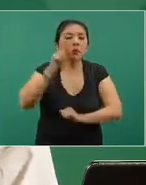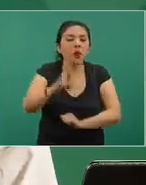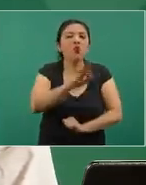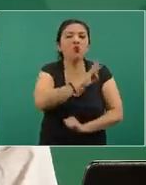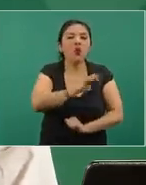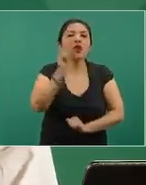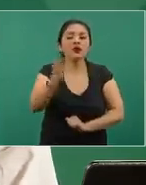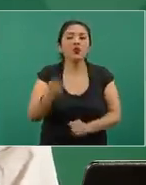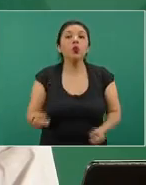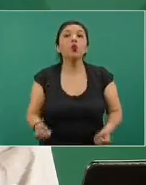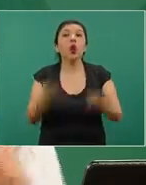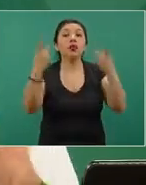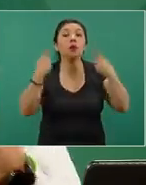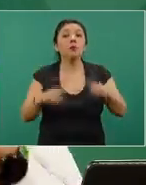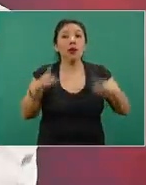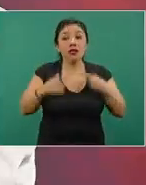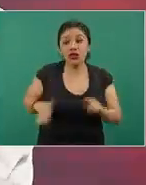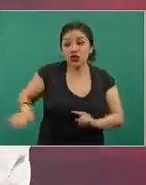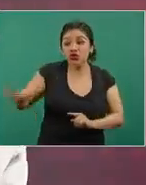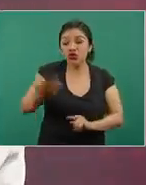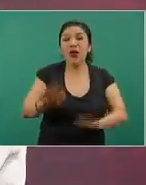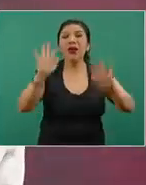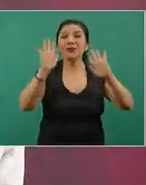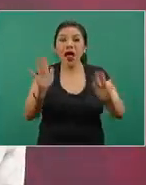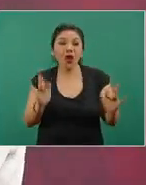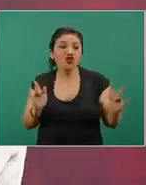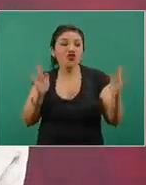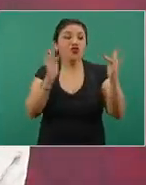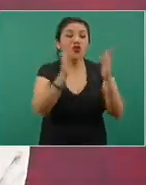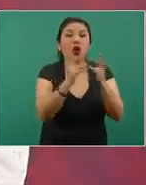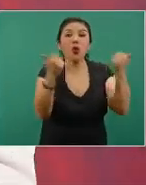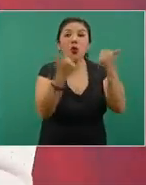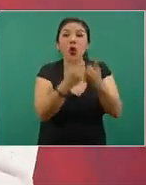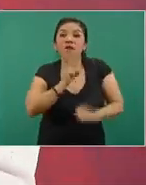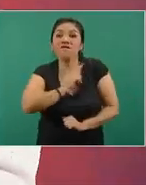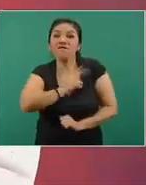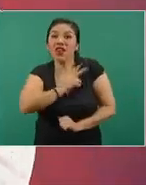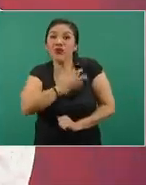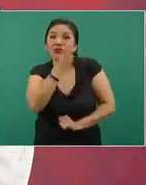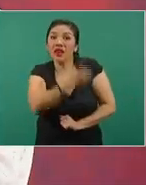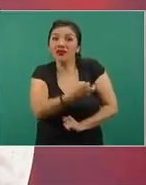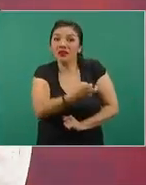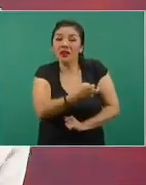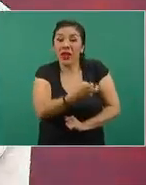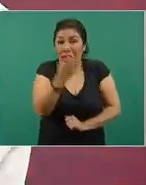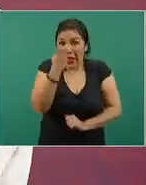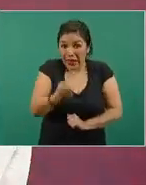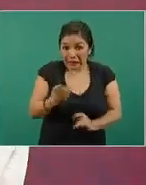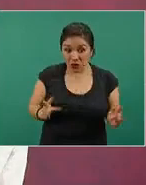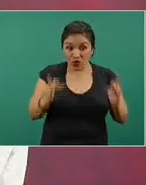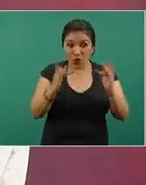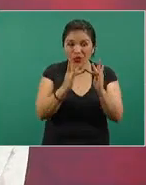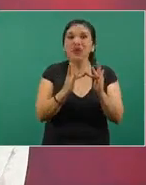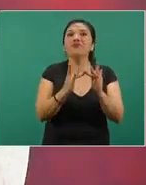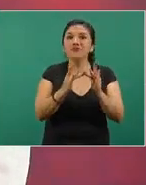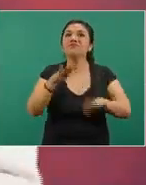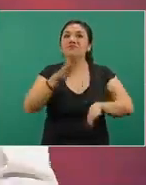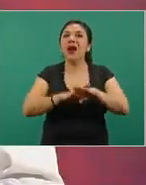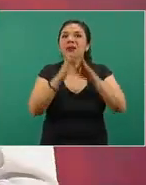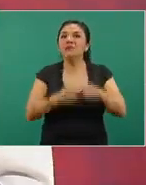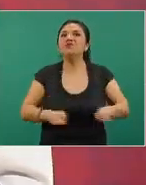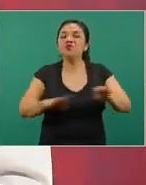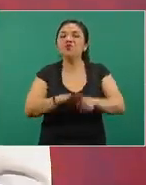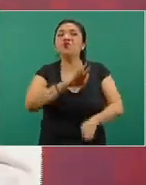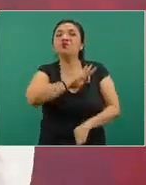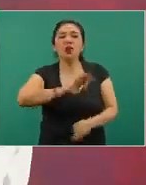población tuvo contacto biológico con el virus y el contacto fue suficientemente relevante para